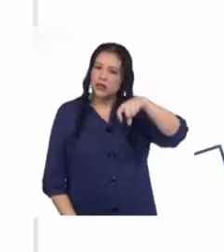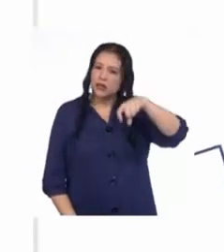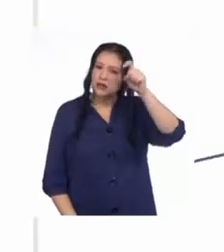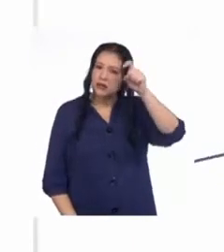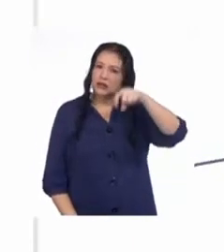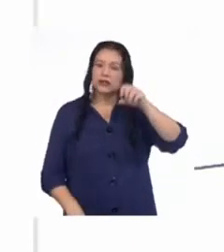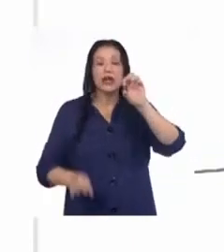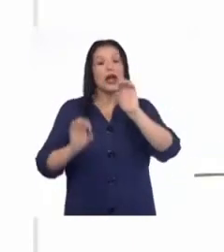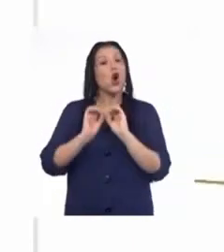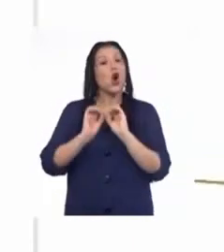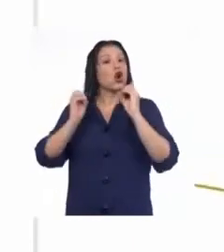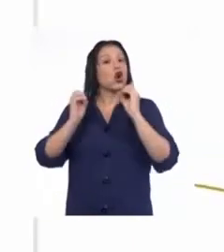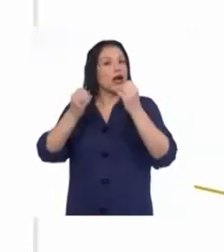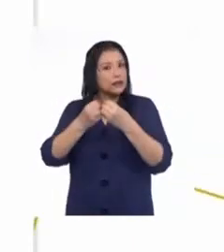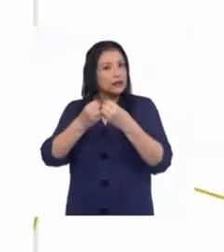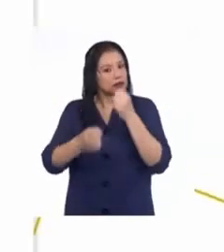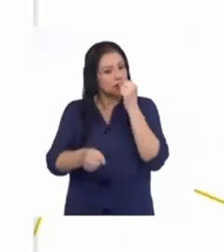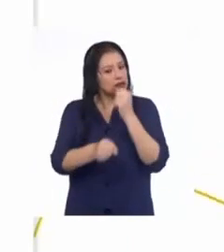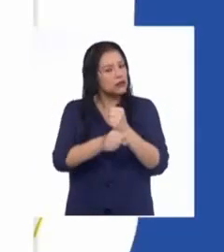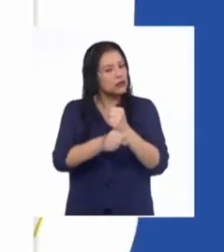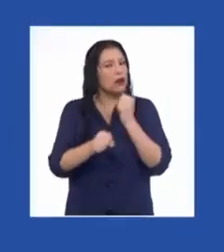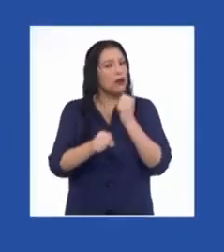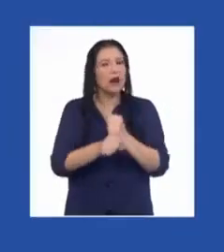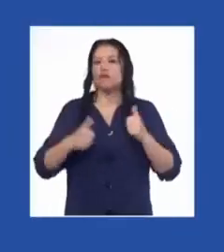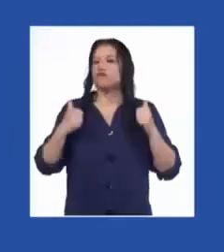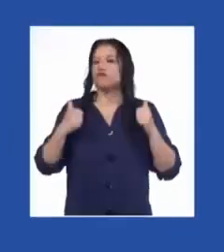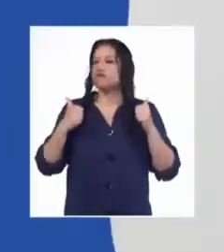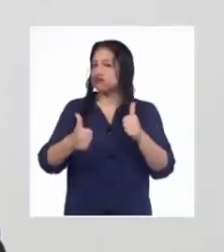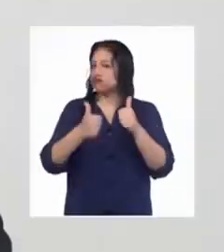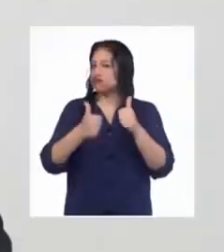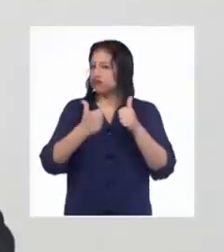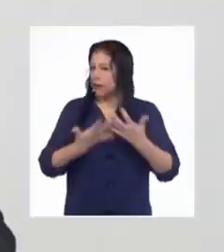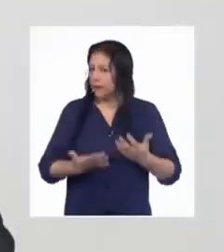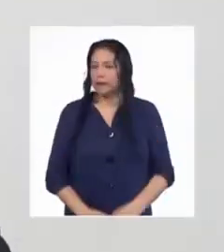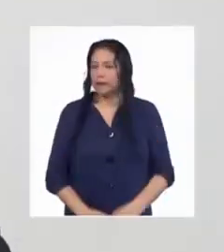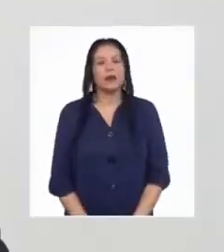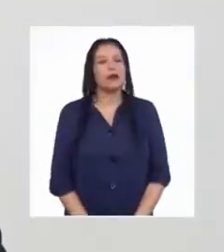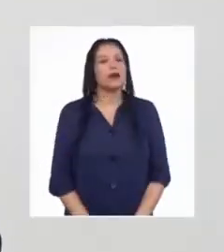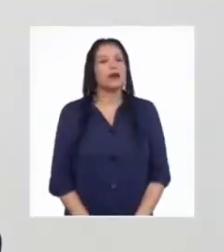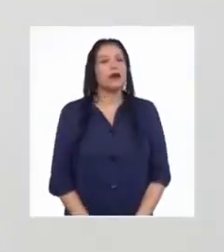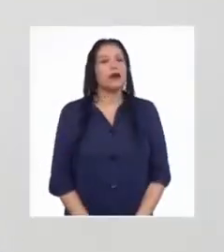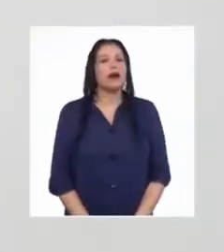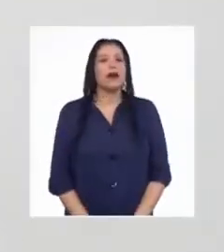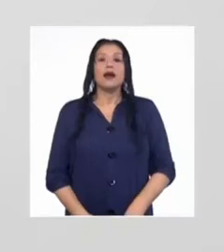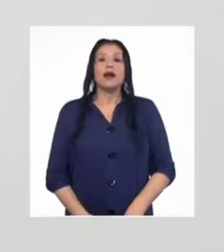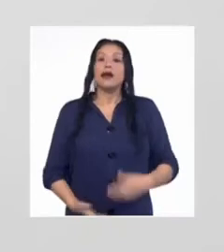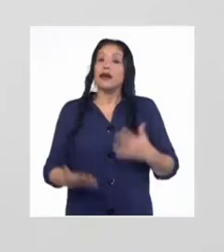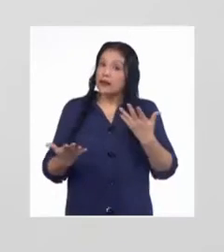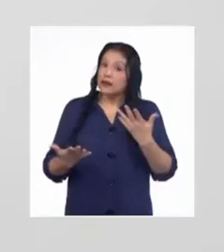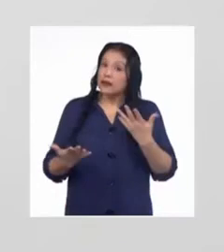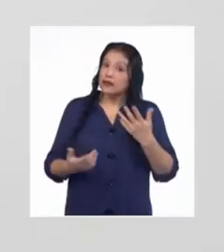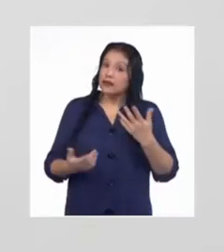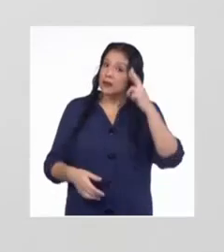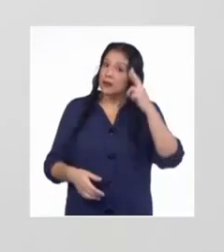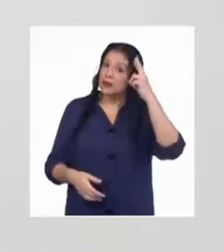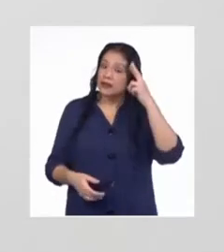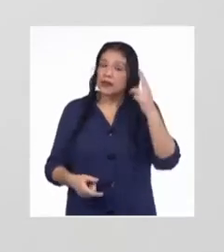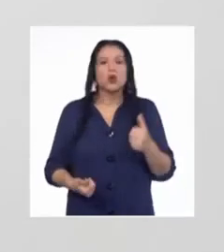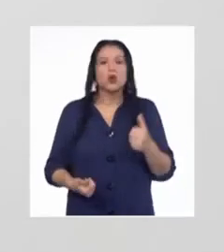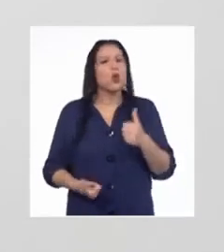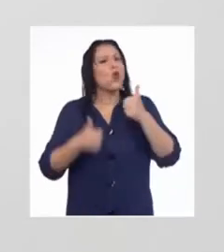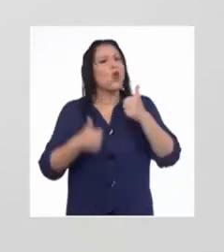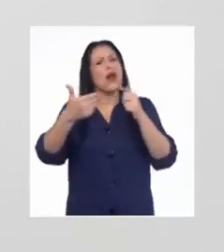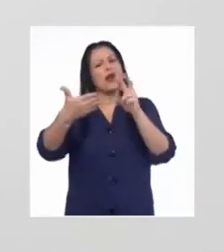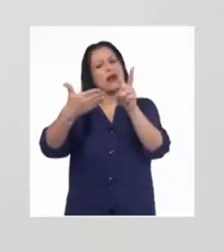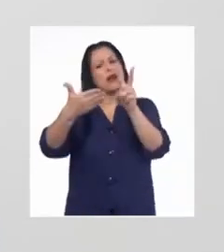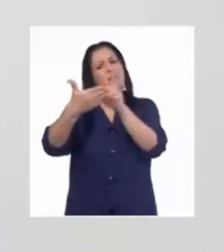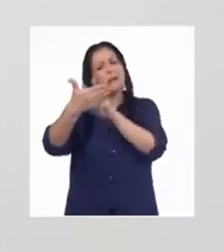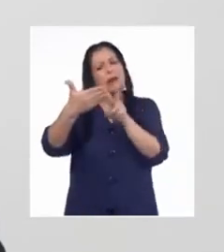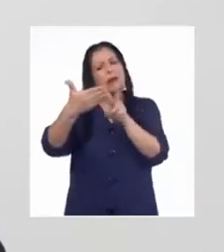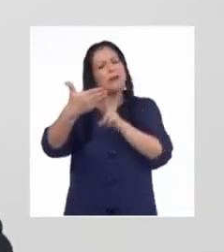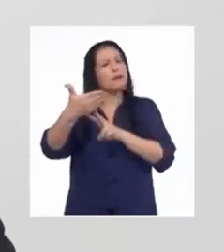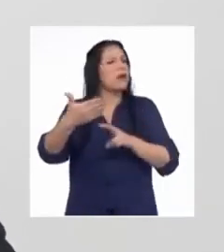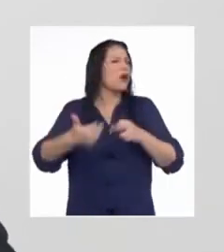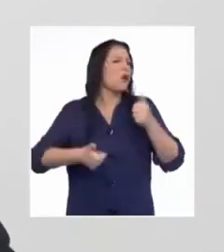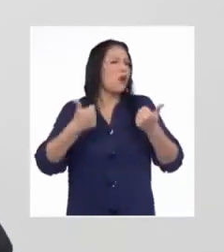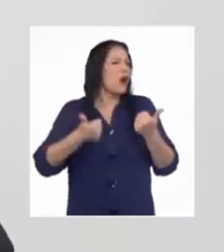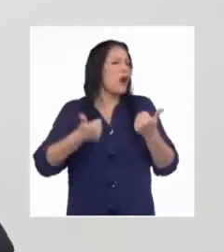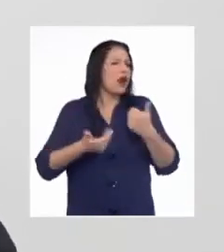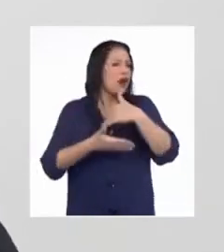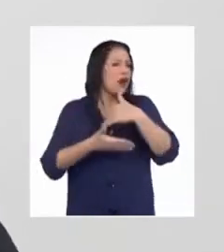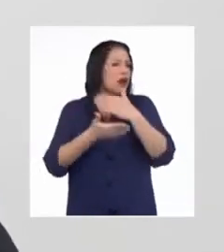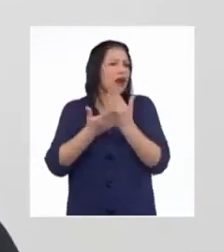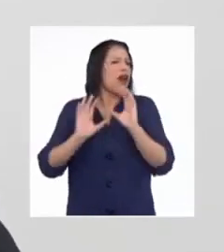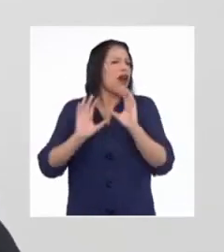sus instituciones funcionen correctamente. En ese sentido, ¿qué tipo de texto será este y cuál será